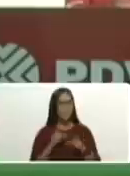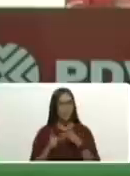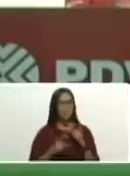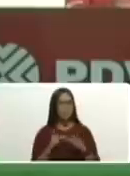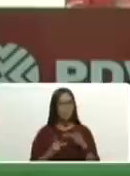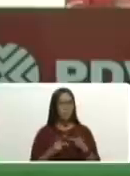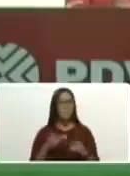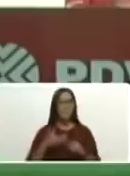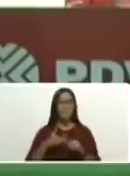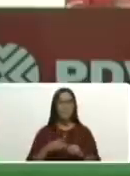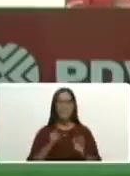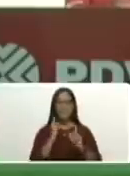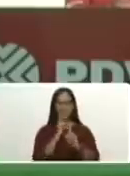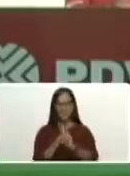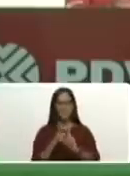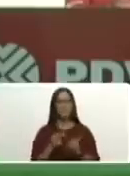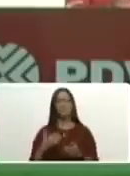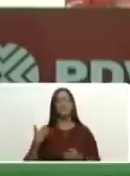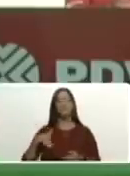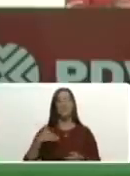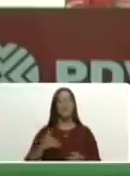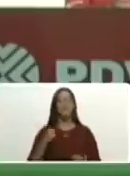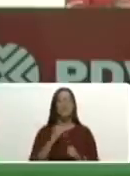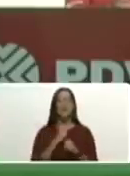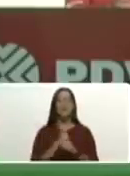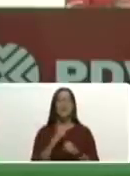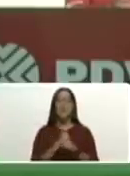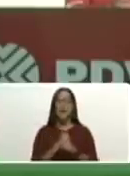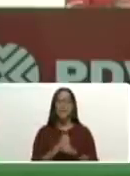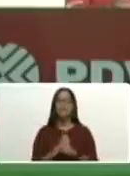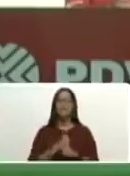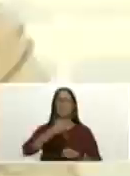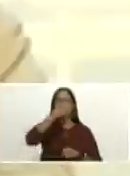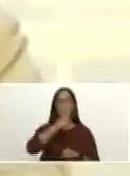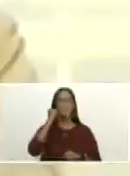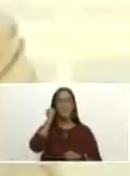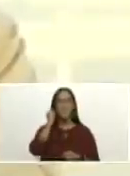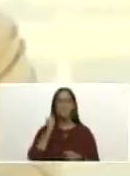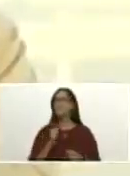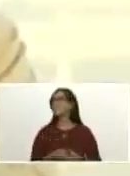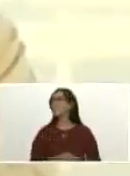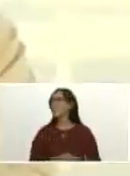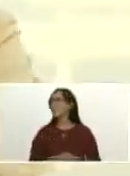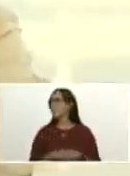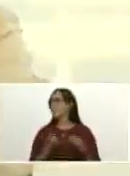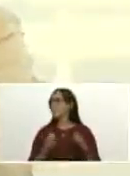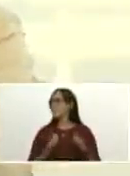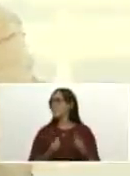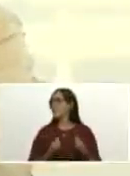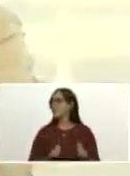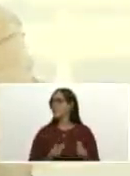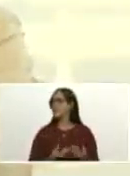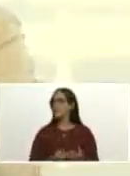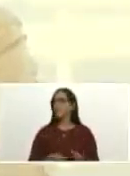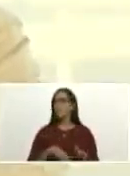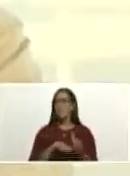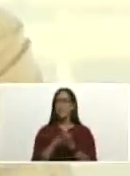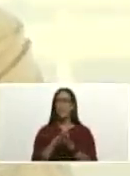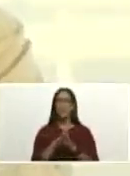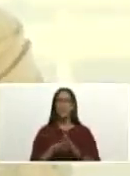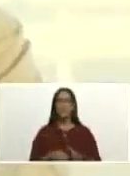directa con los derechos laborales de los trabajadores y trabajadoras. ¿Para qué? Para ir para arriba,